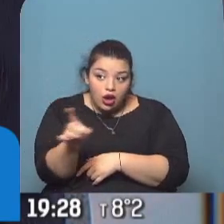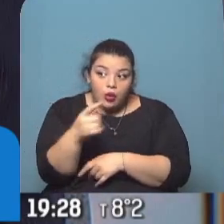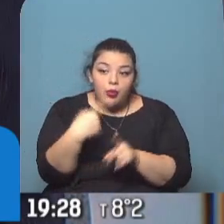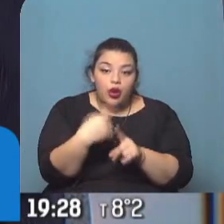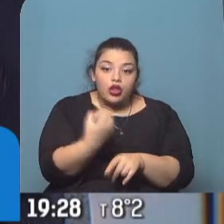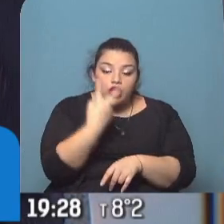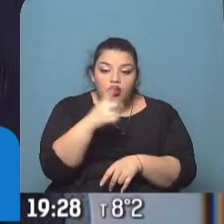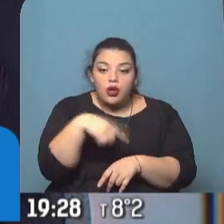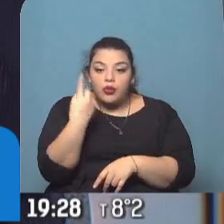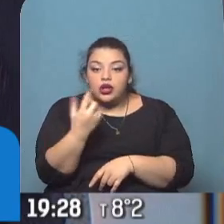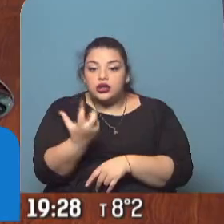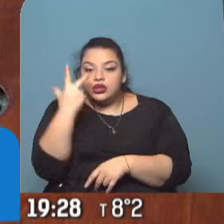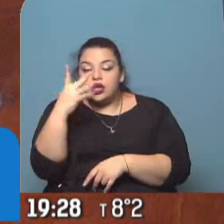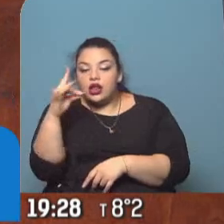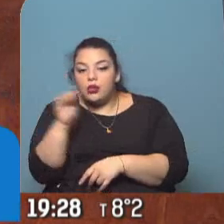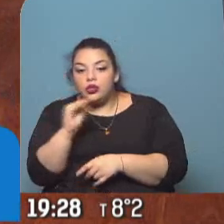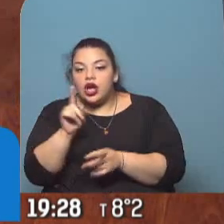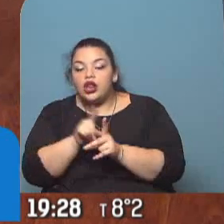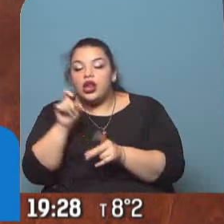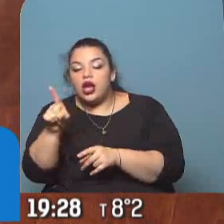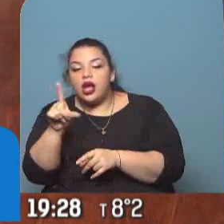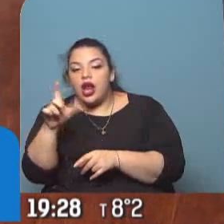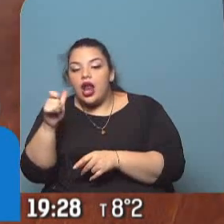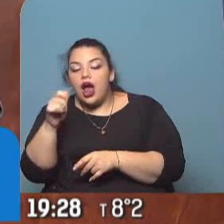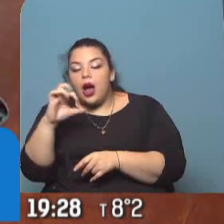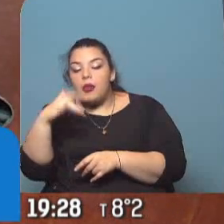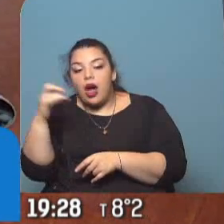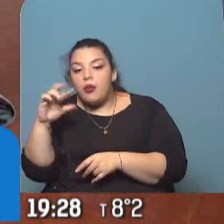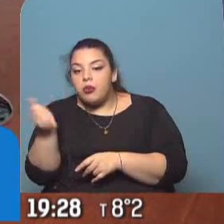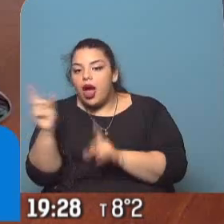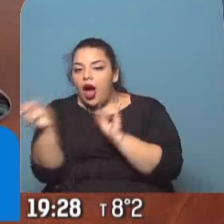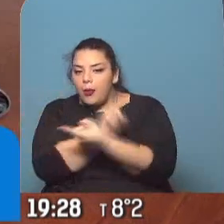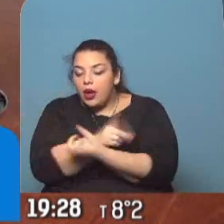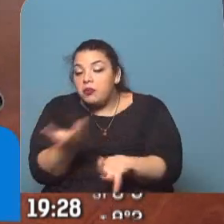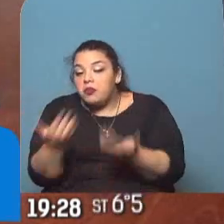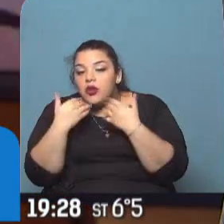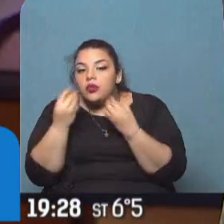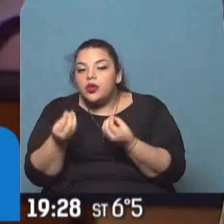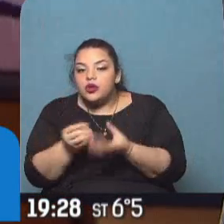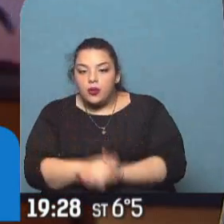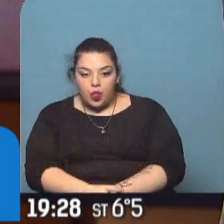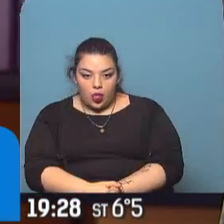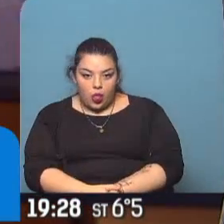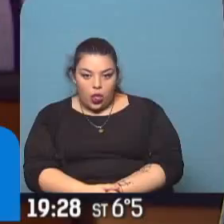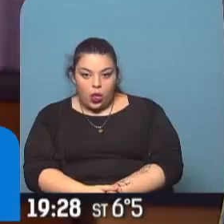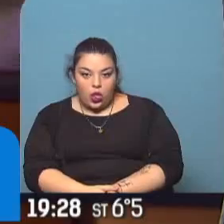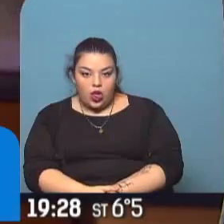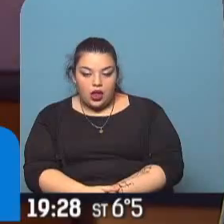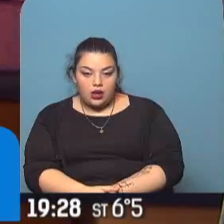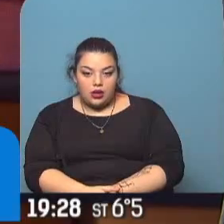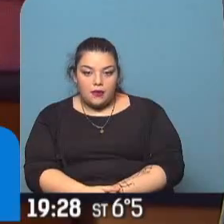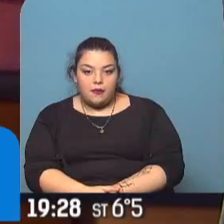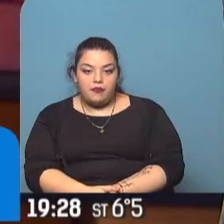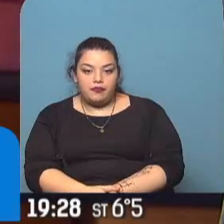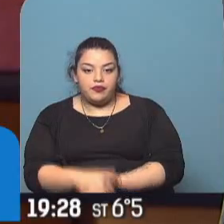3 diputados de La Pampa se dieron vuelta. ¿Qué pasó a último momento? ¿Cómo fue la votación? Más allá del microclima, yo creo que hay dos